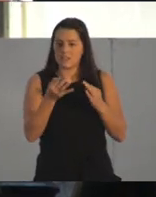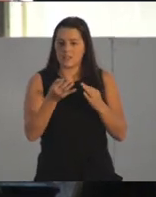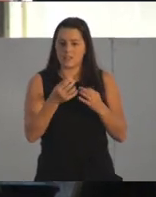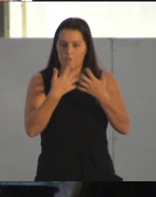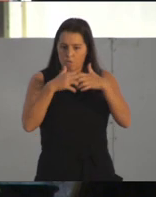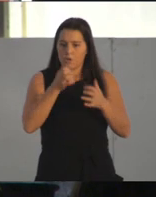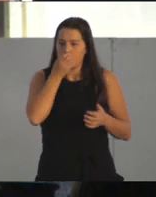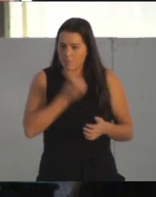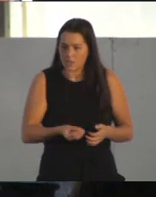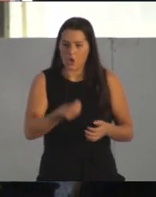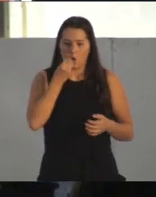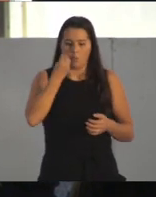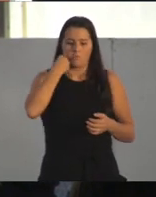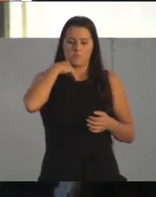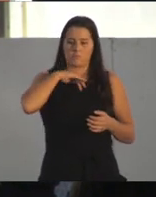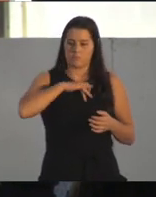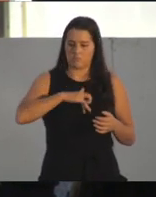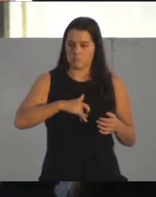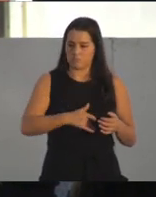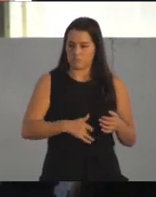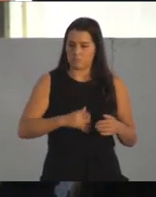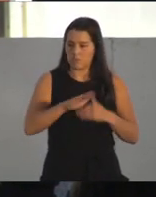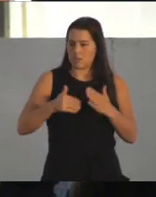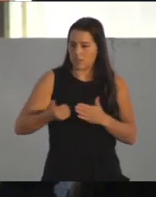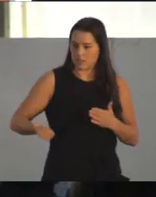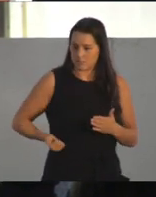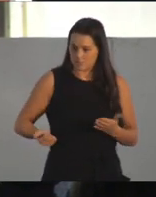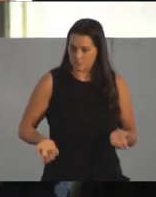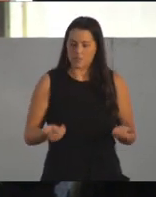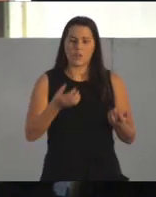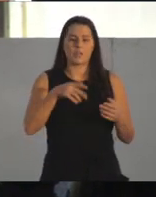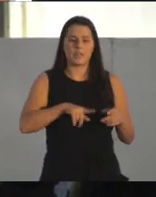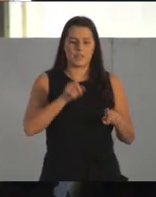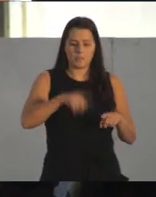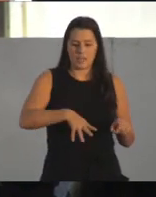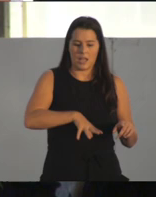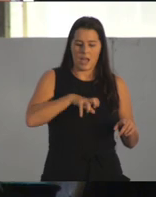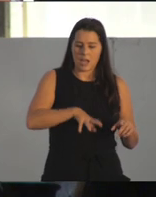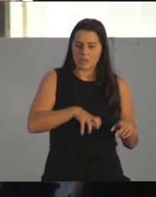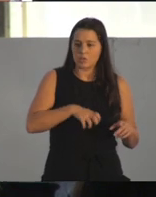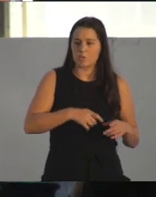al estómago y se convierta en esos ladrillos que luego construyen nuestro cuerpo, que nos dan energía,